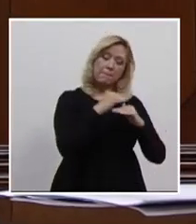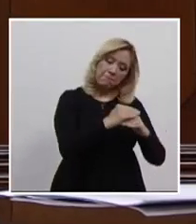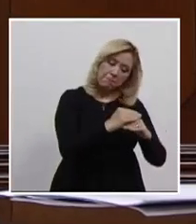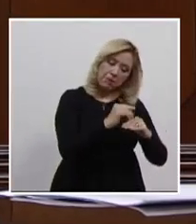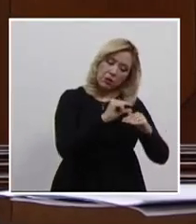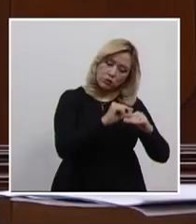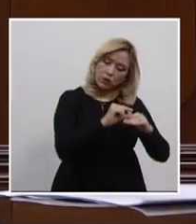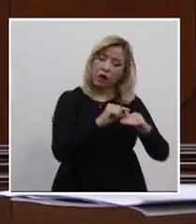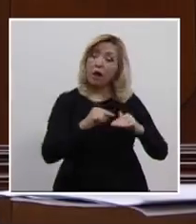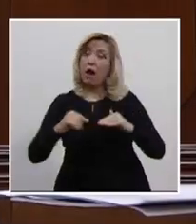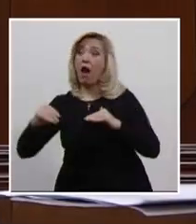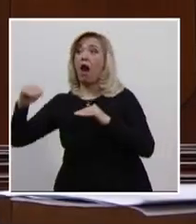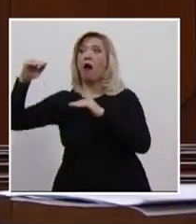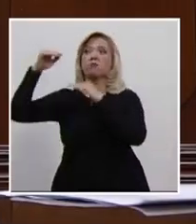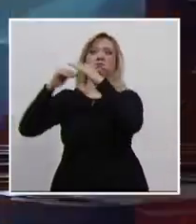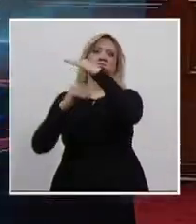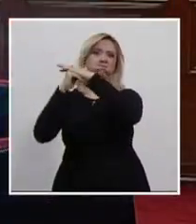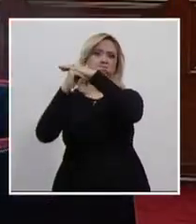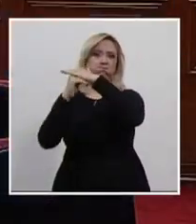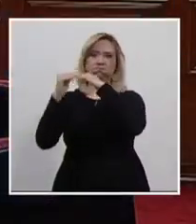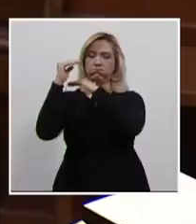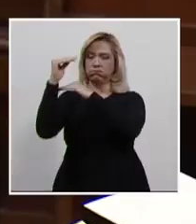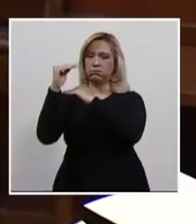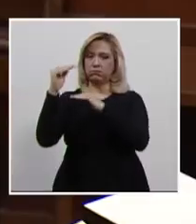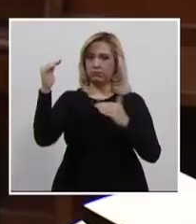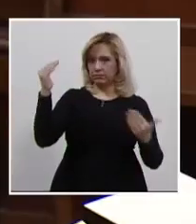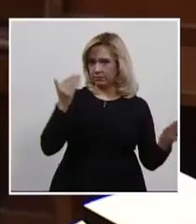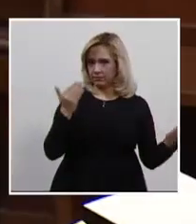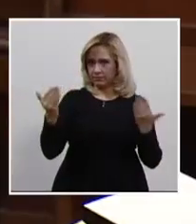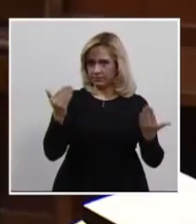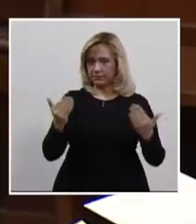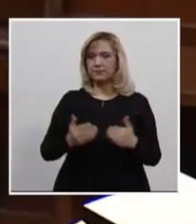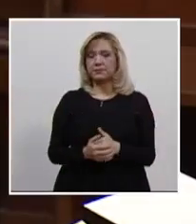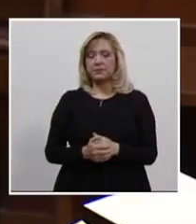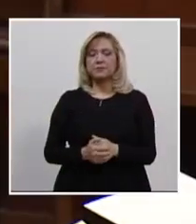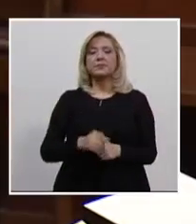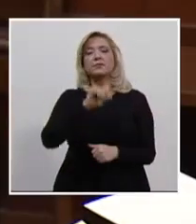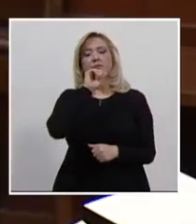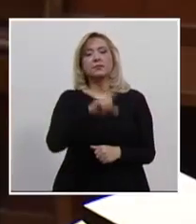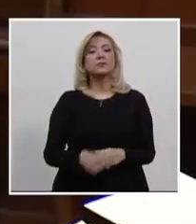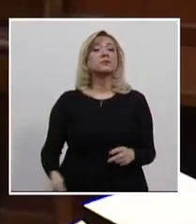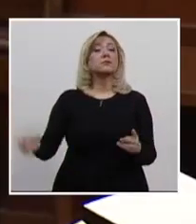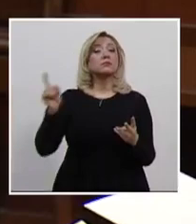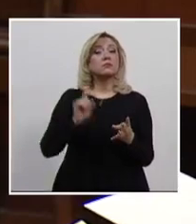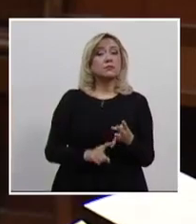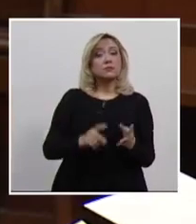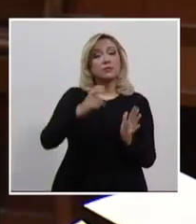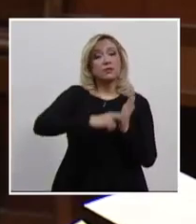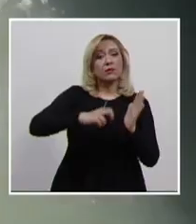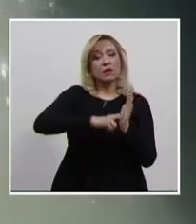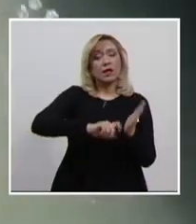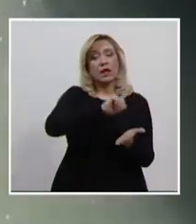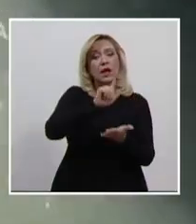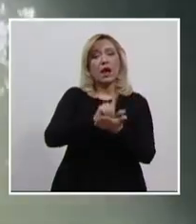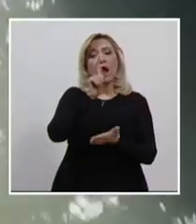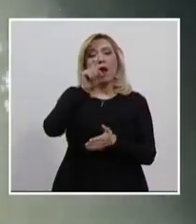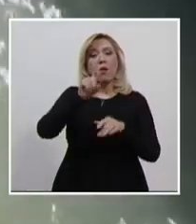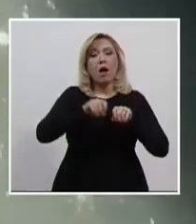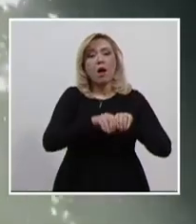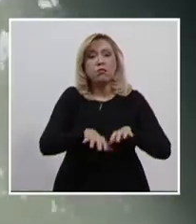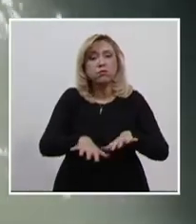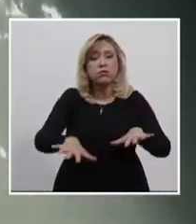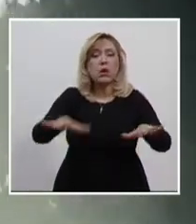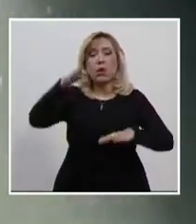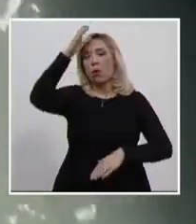máximo en la misma disposición. En otro asunto, el Pleno declaró inválidas reformas a la Ley de Aguas para los municipios